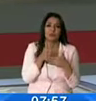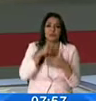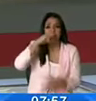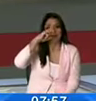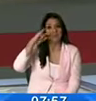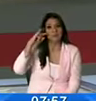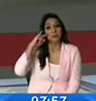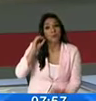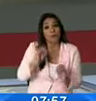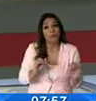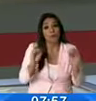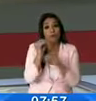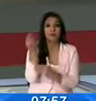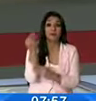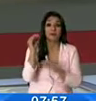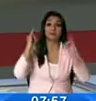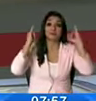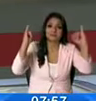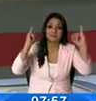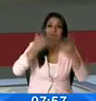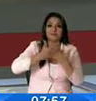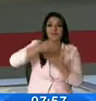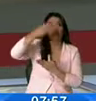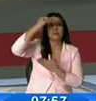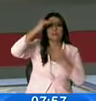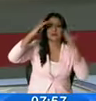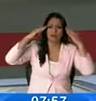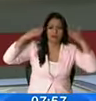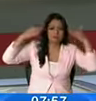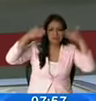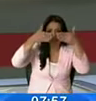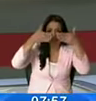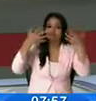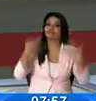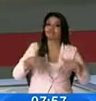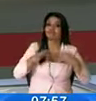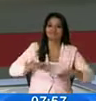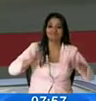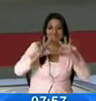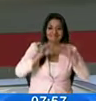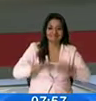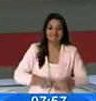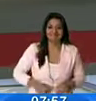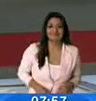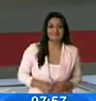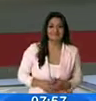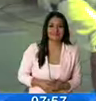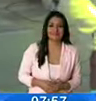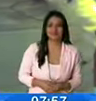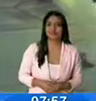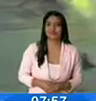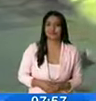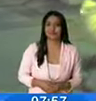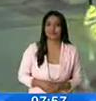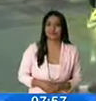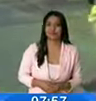pequeños de la casa se diviertan y aprendan concentración. Algo importantísimo. Vamos.